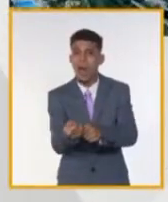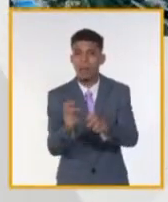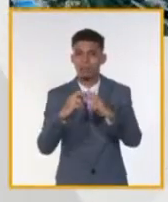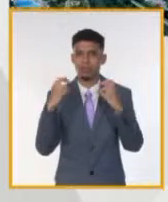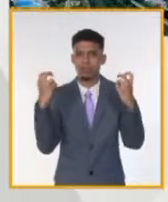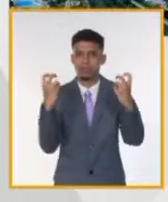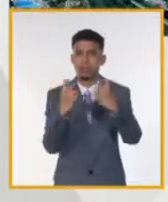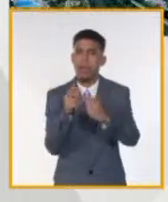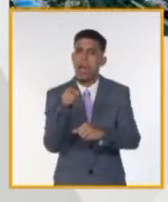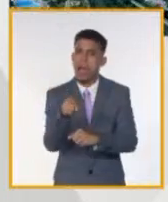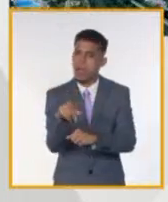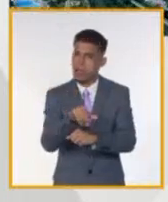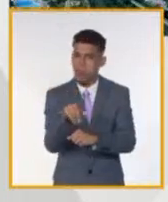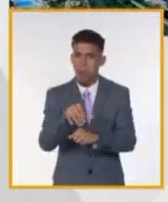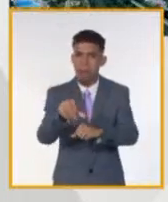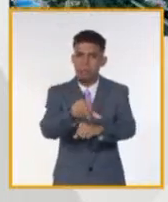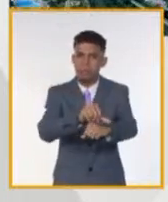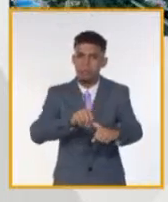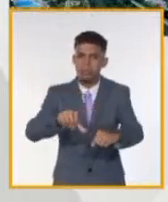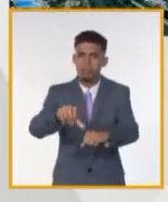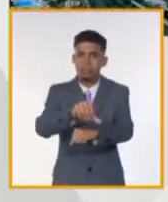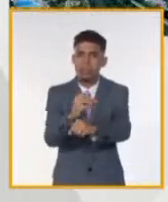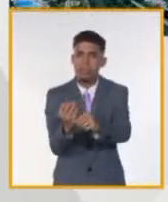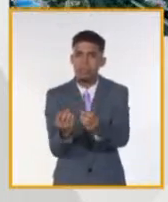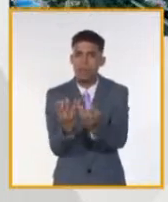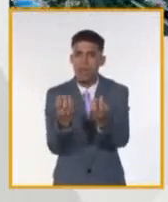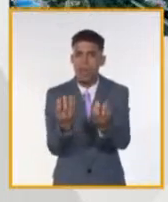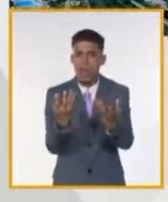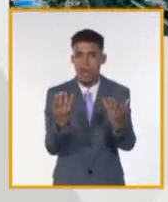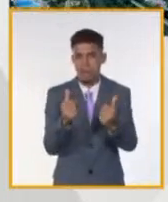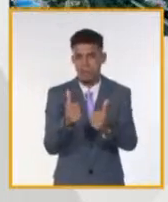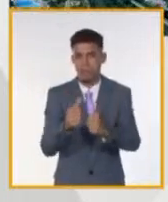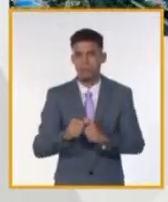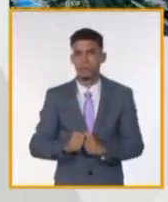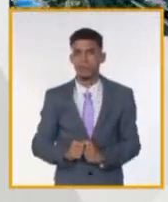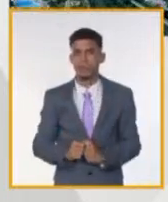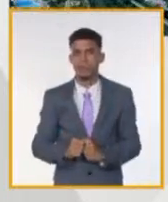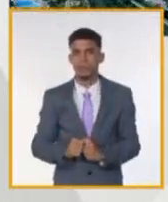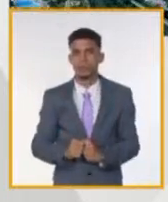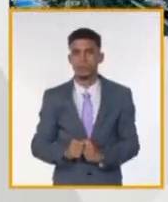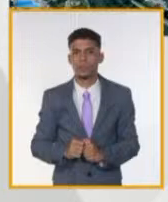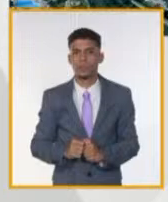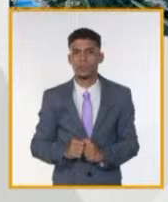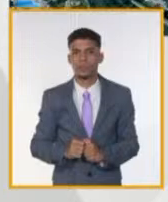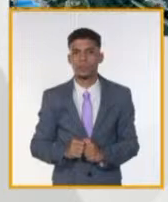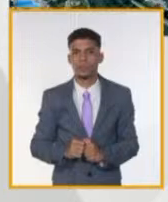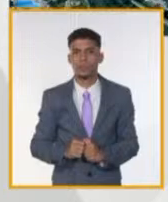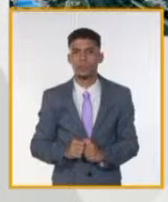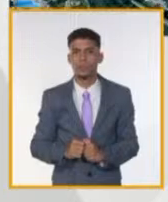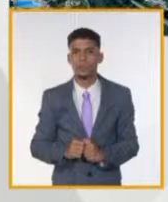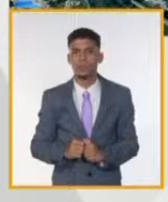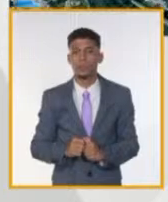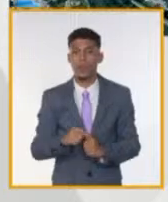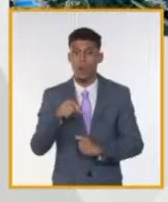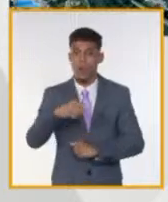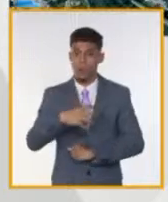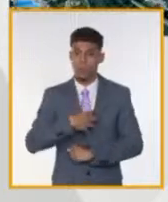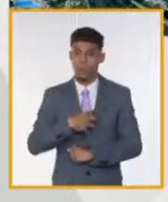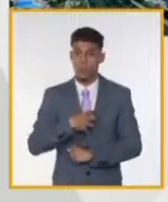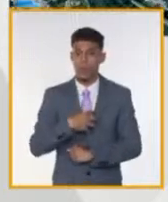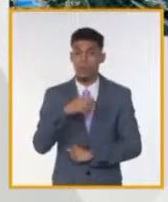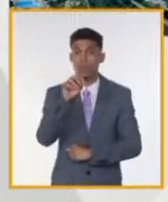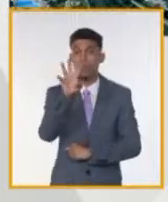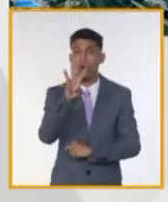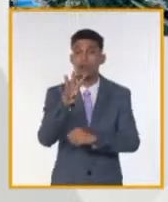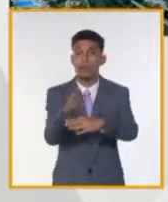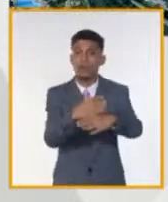Tenemos desarrollado a partir de la agromena, tenemos hoy registrados 4 tipos de